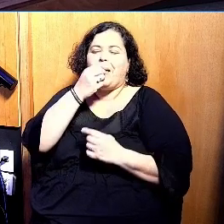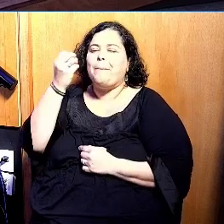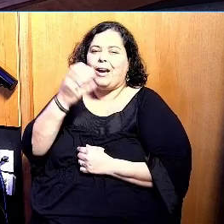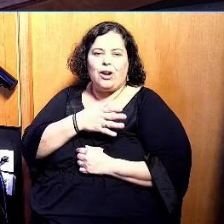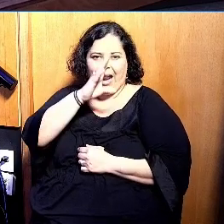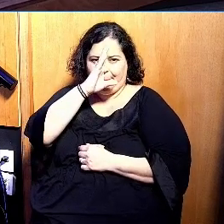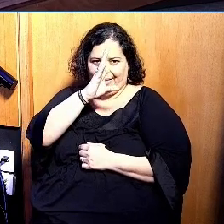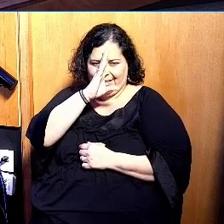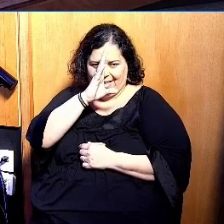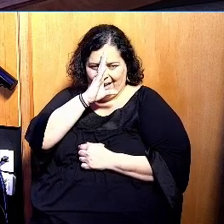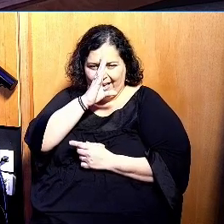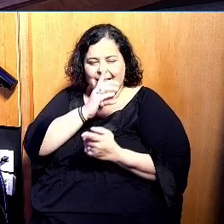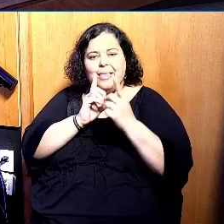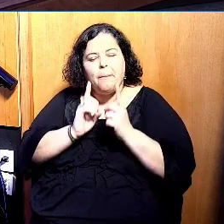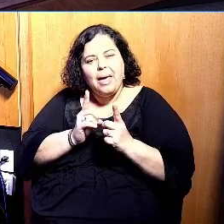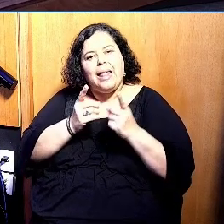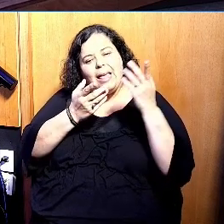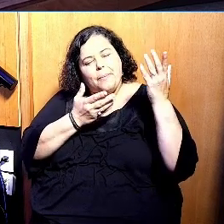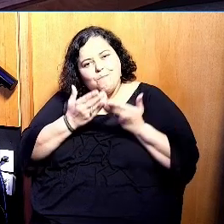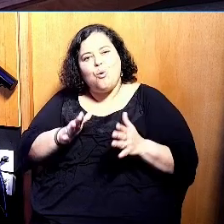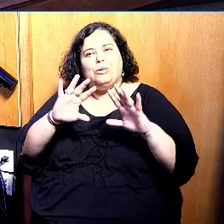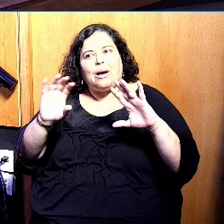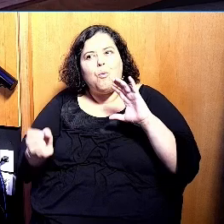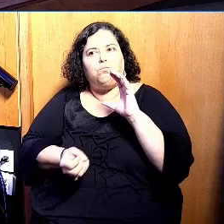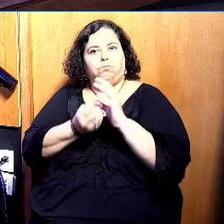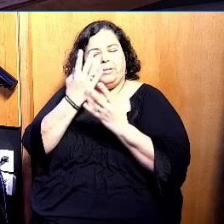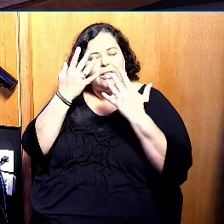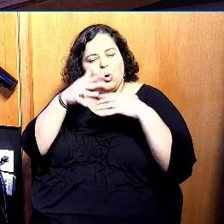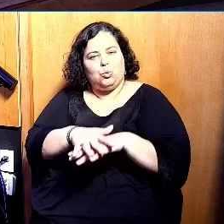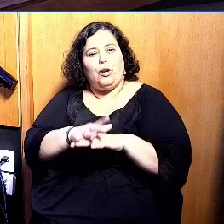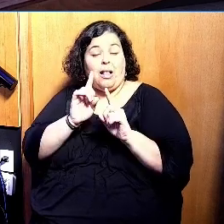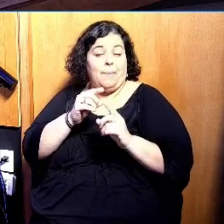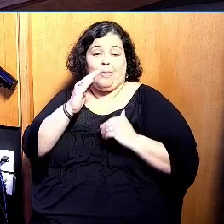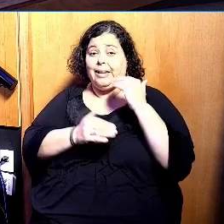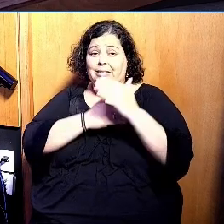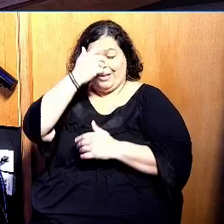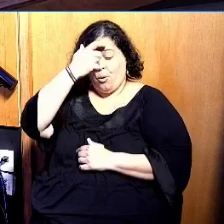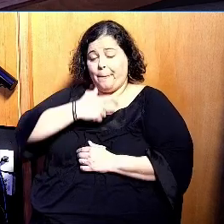aprendizajes, impulsar procesos de innovación, inclusión y el crecimiento personal.